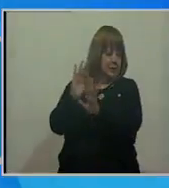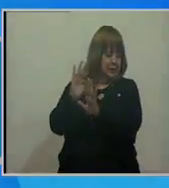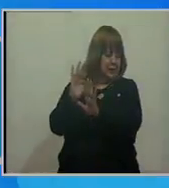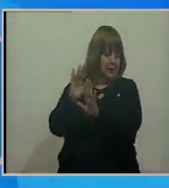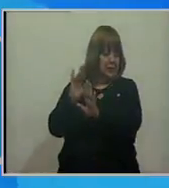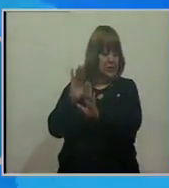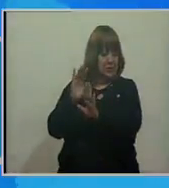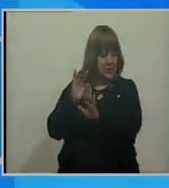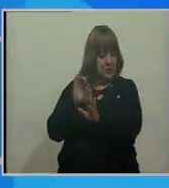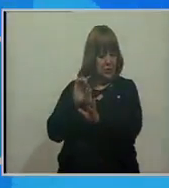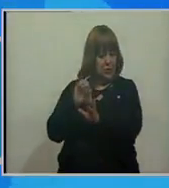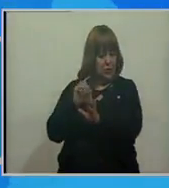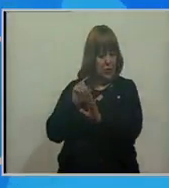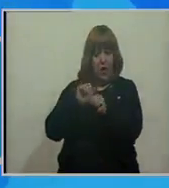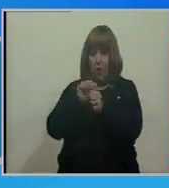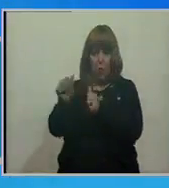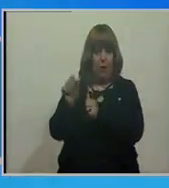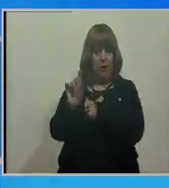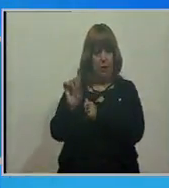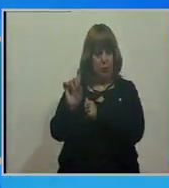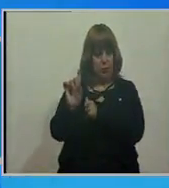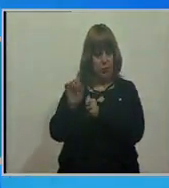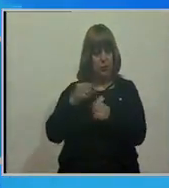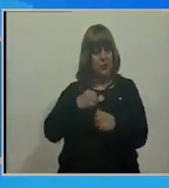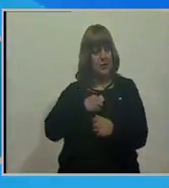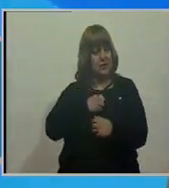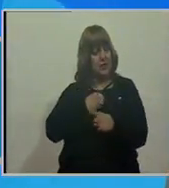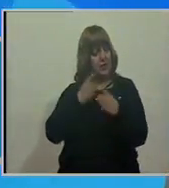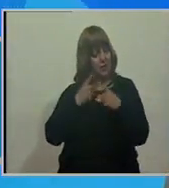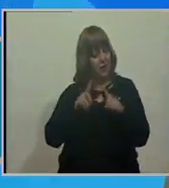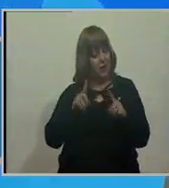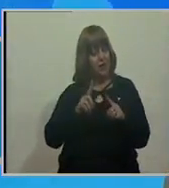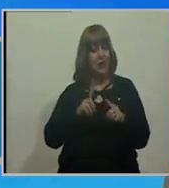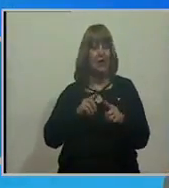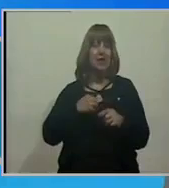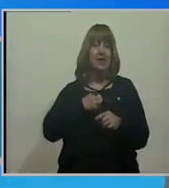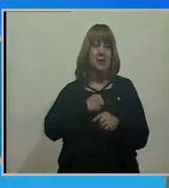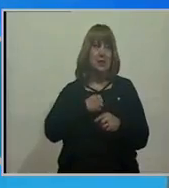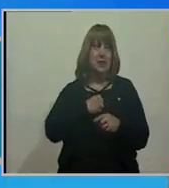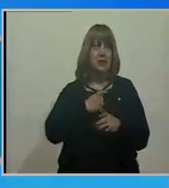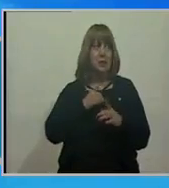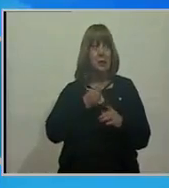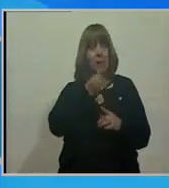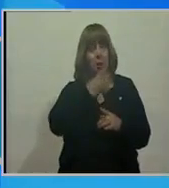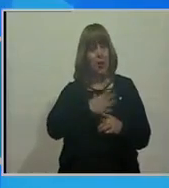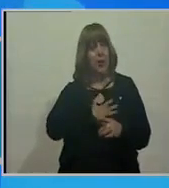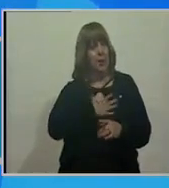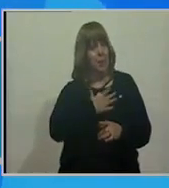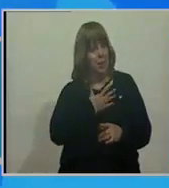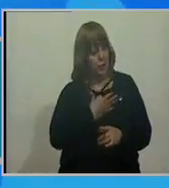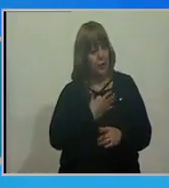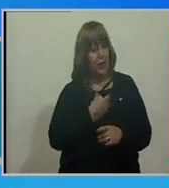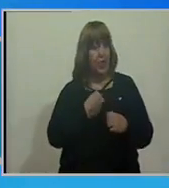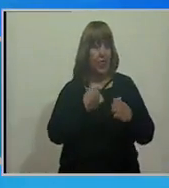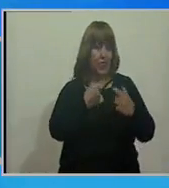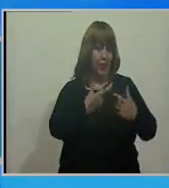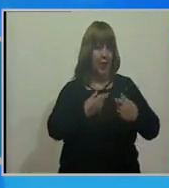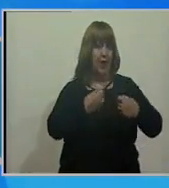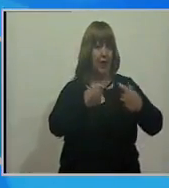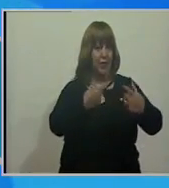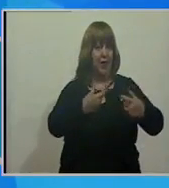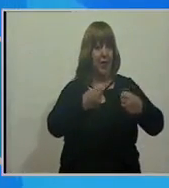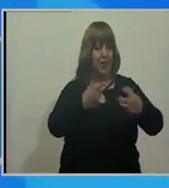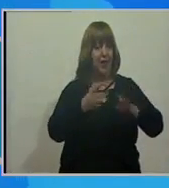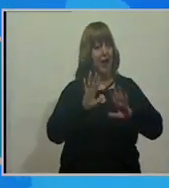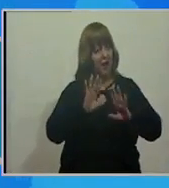quería comportarme de la misma manera. Y sentía que haciéndolo desde el amor, que es lo que me motiva día a día, ¿no?